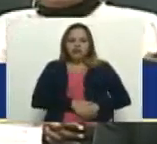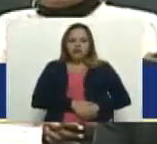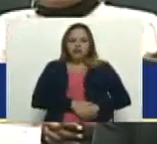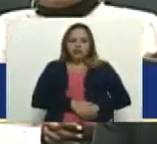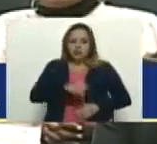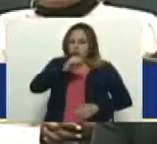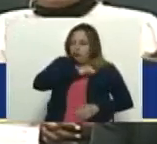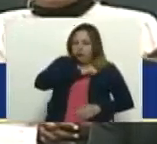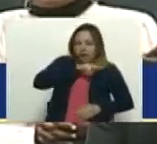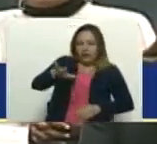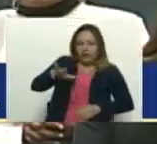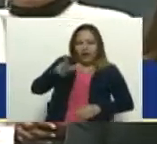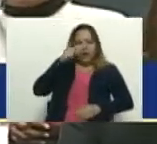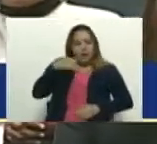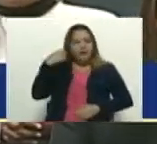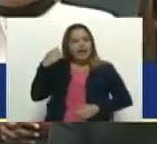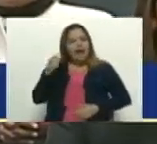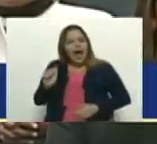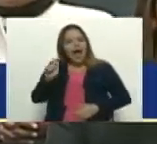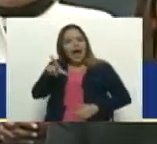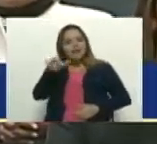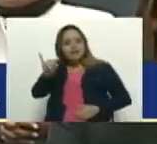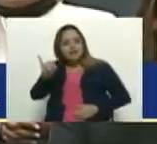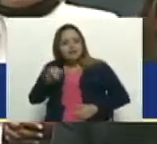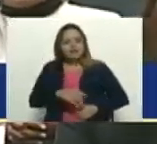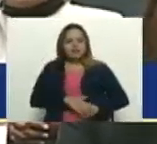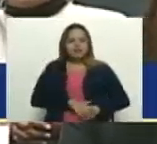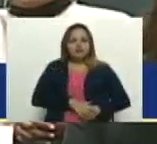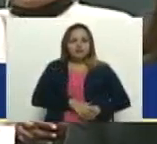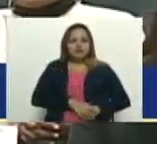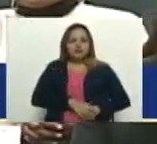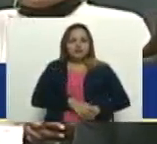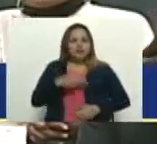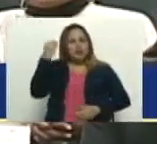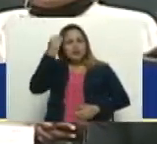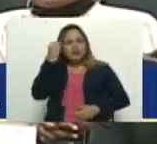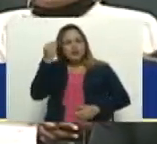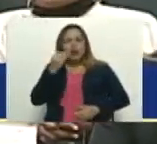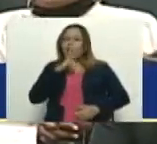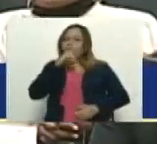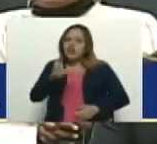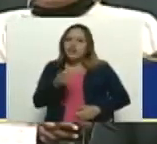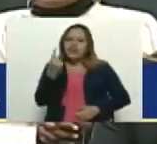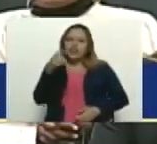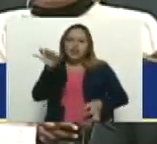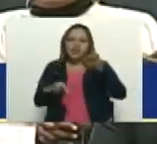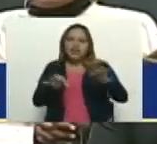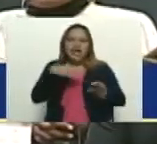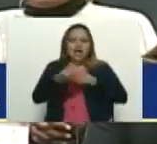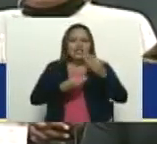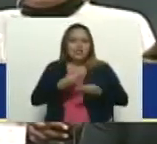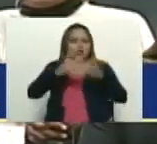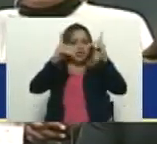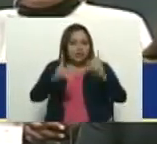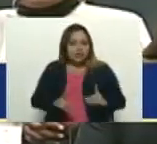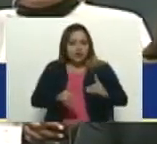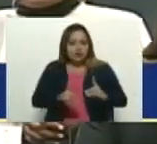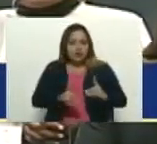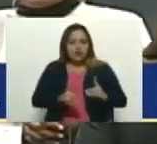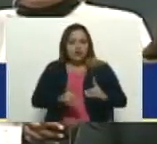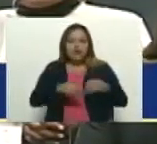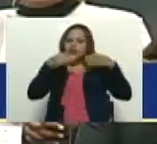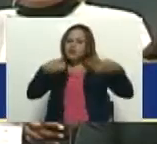el panita, Alí. Me parece tan terriblemente injusto tener que tomar una decisión cuando uno ha